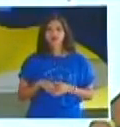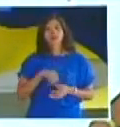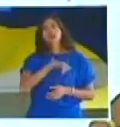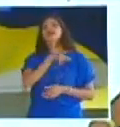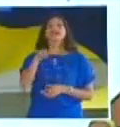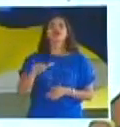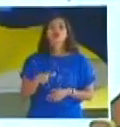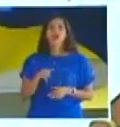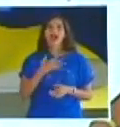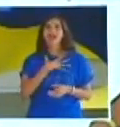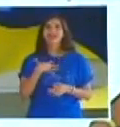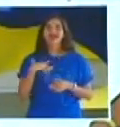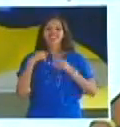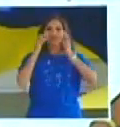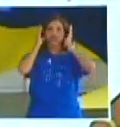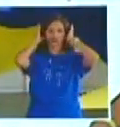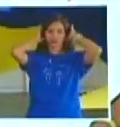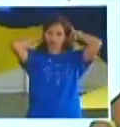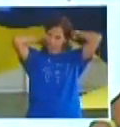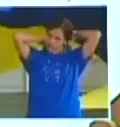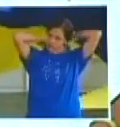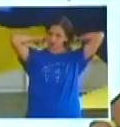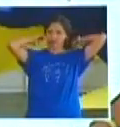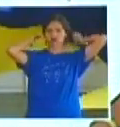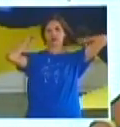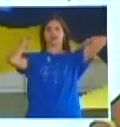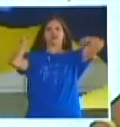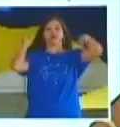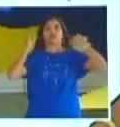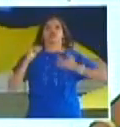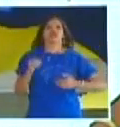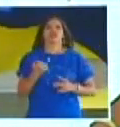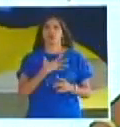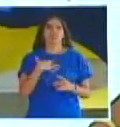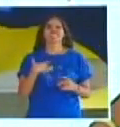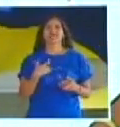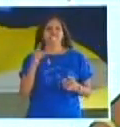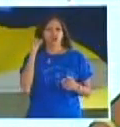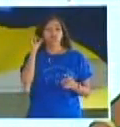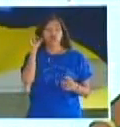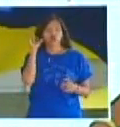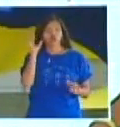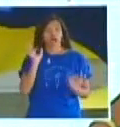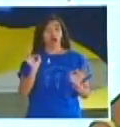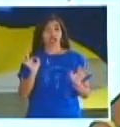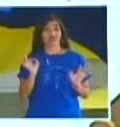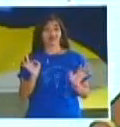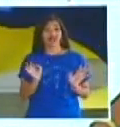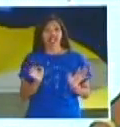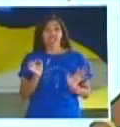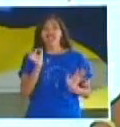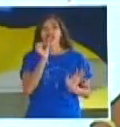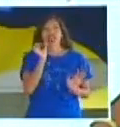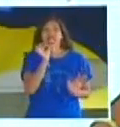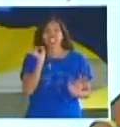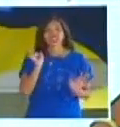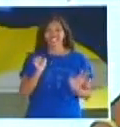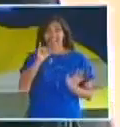Igualmente ha pretendido, no quisiera yo escucharle la lengua, a Iris Varela,